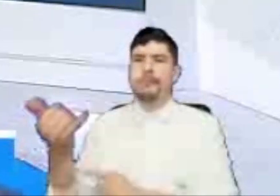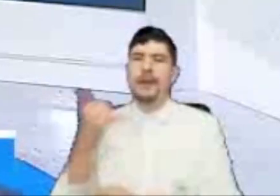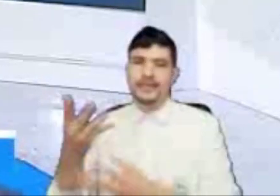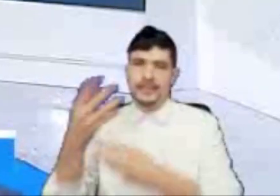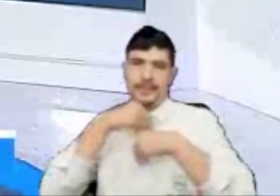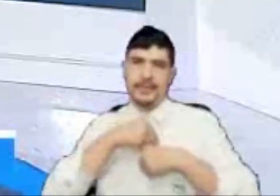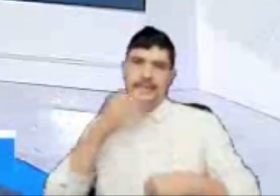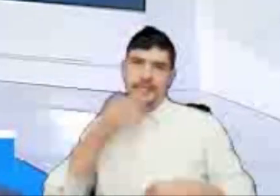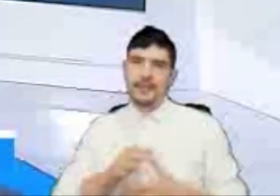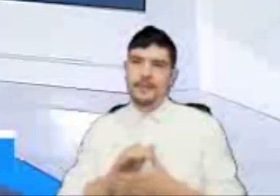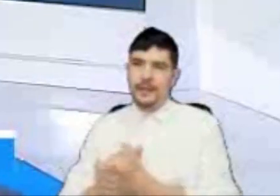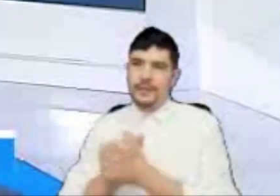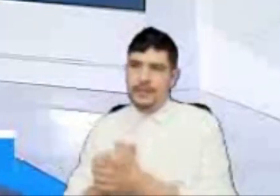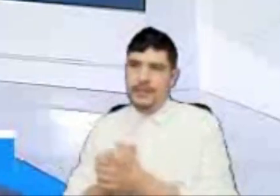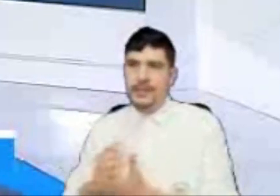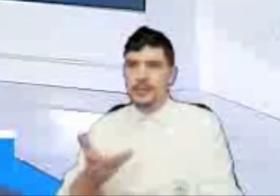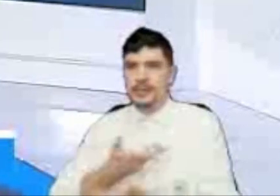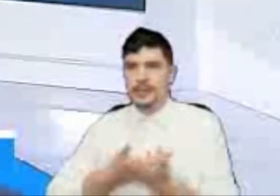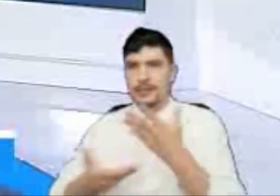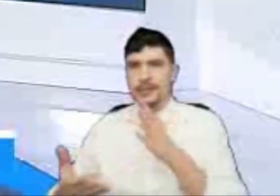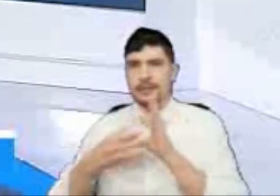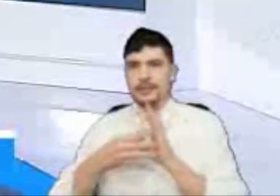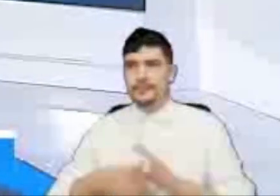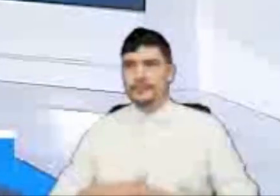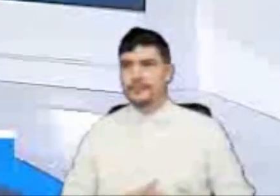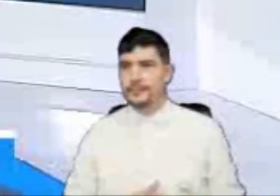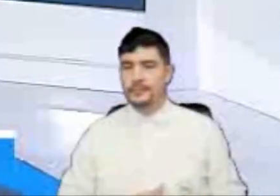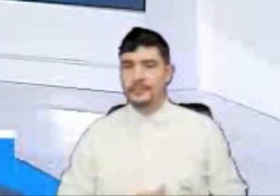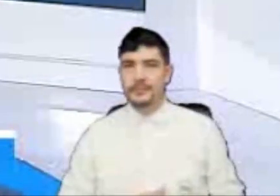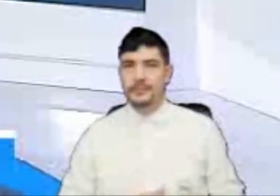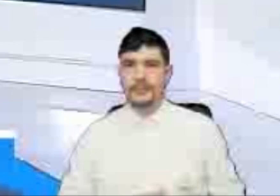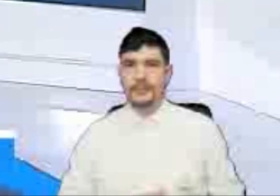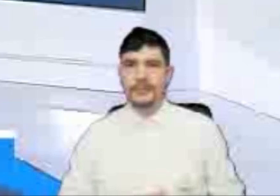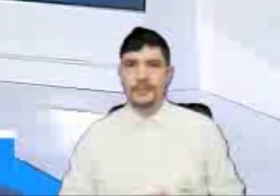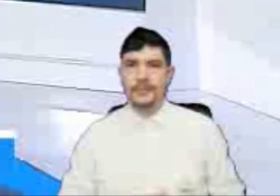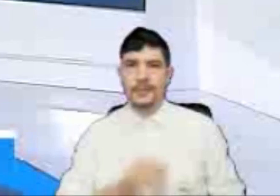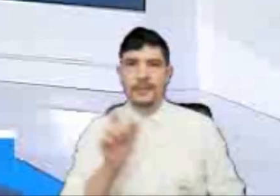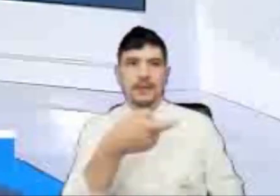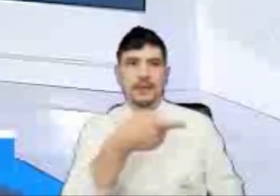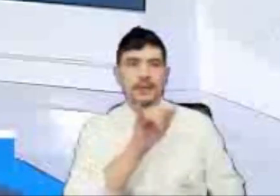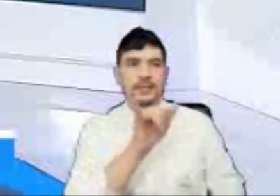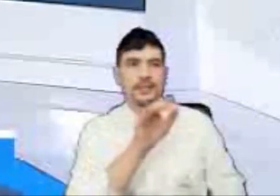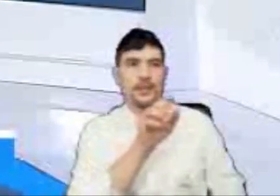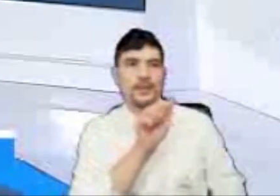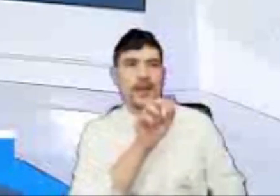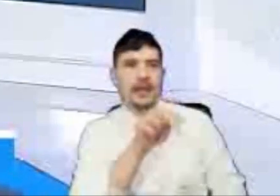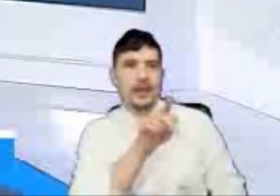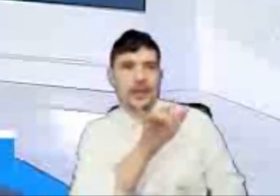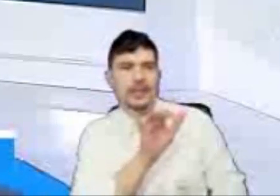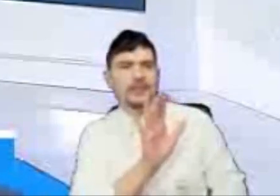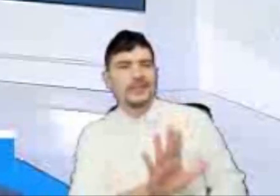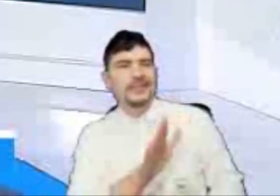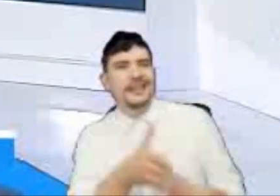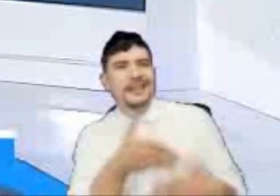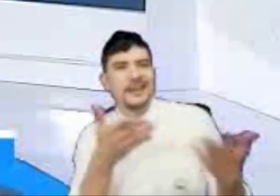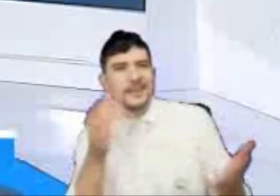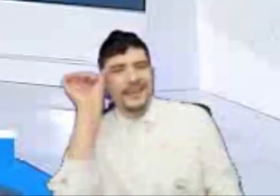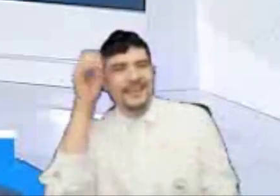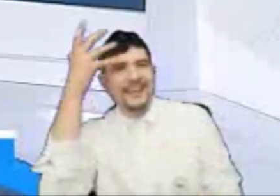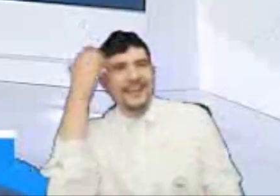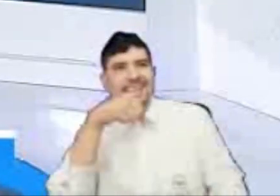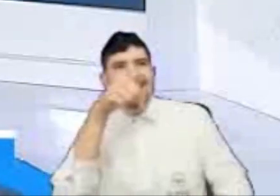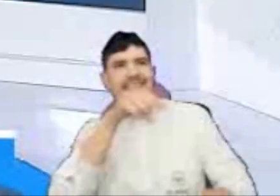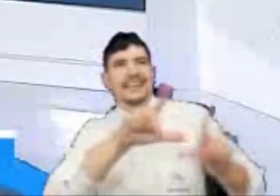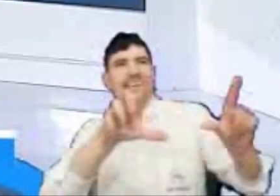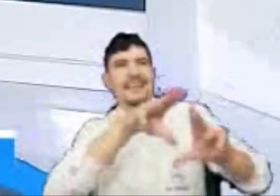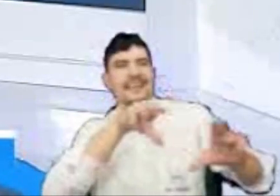grandes hermanos que llevan la vida. Bueno, Giovanotti, su merced, ¿cómo ha sido también ese gran recuerdo de nuestro Canal TRO en su participación